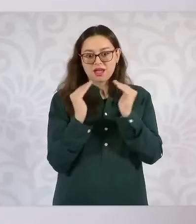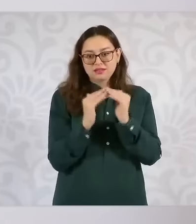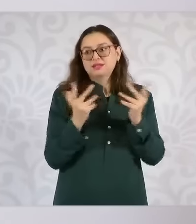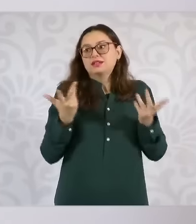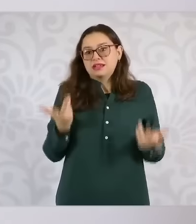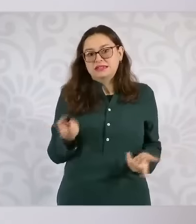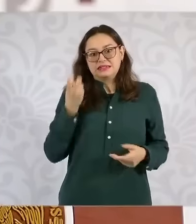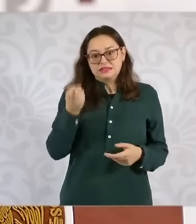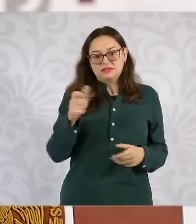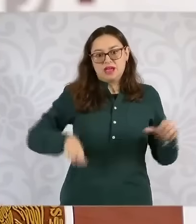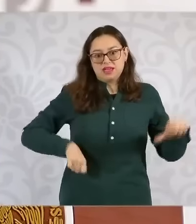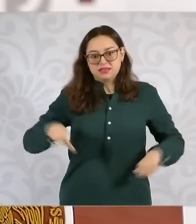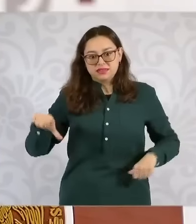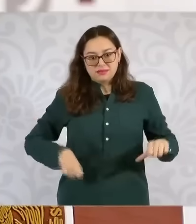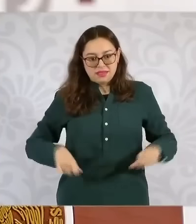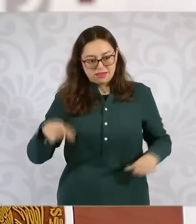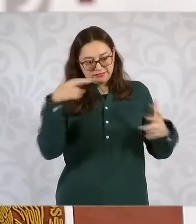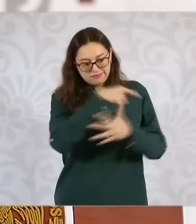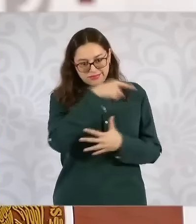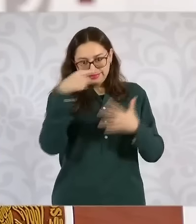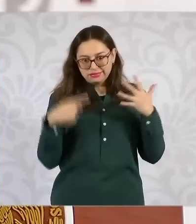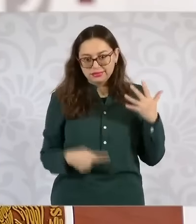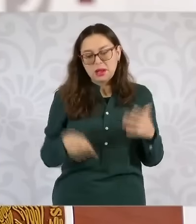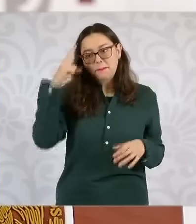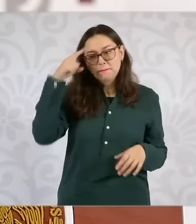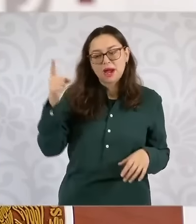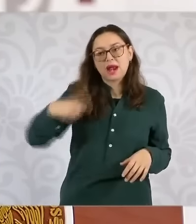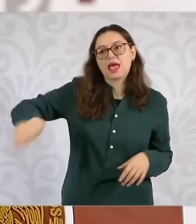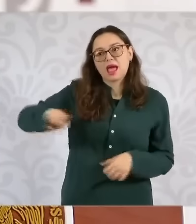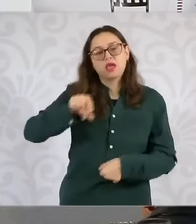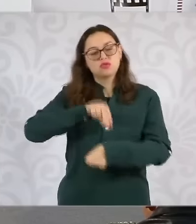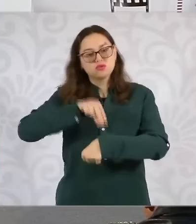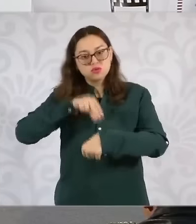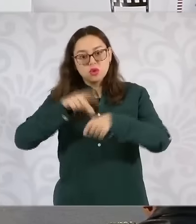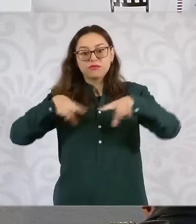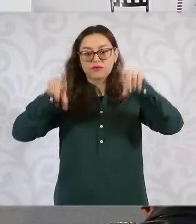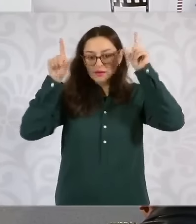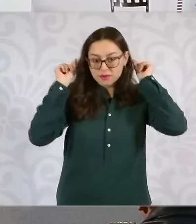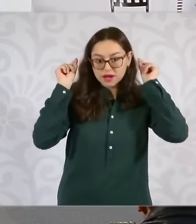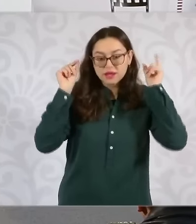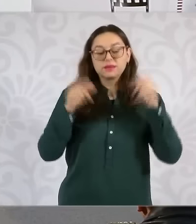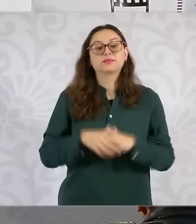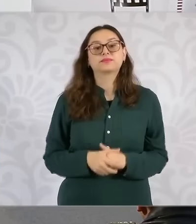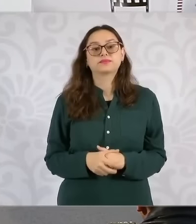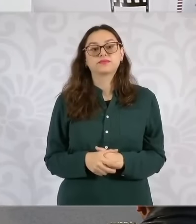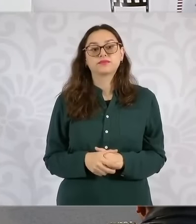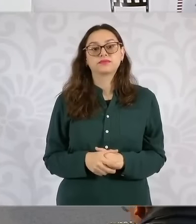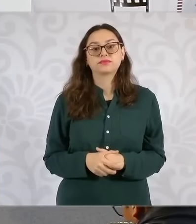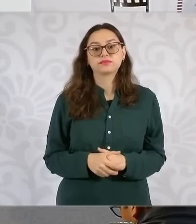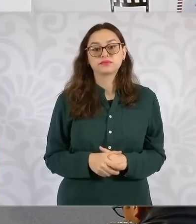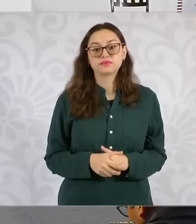gran actividad de prevención de la salud. La evolución del